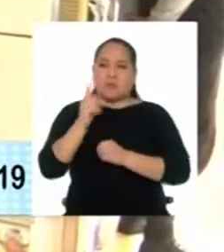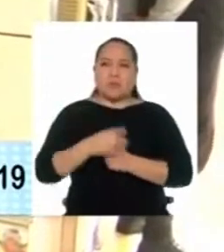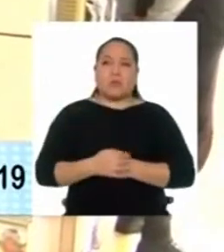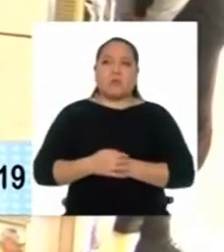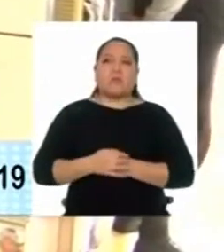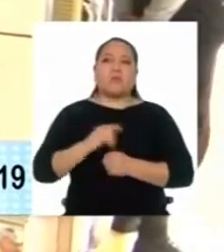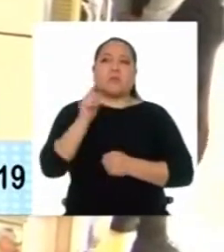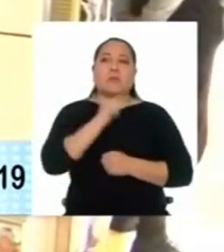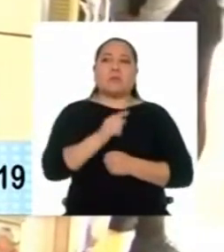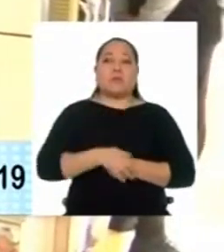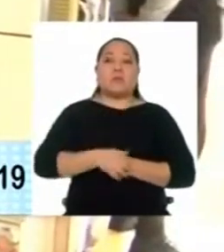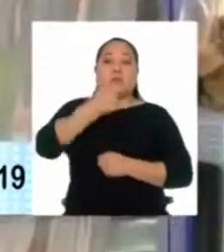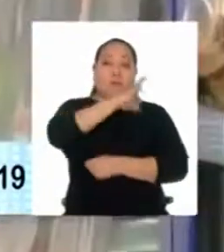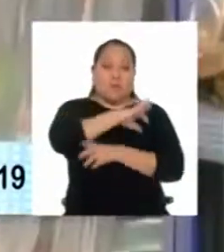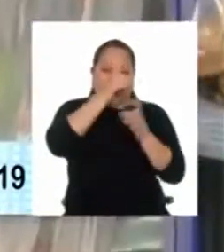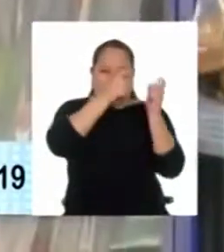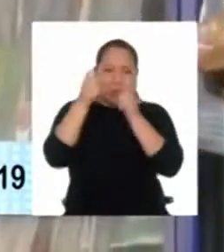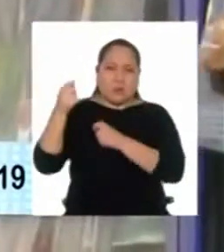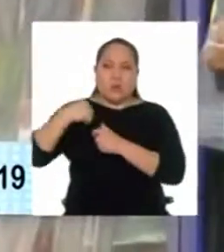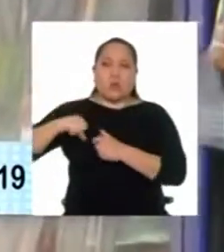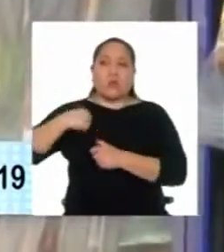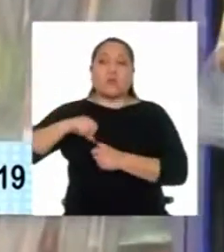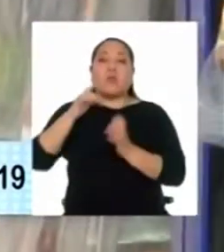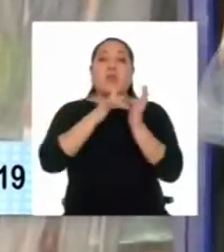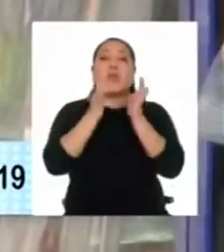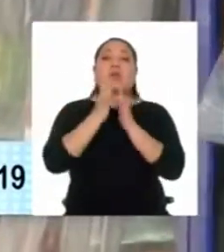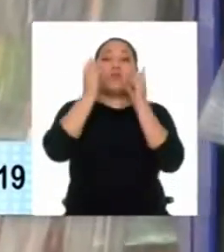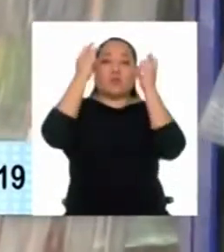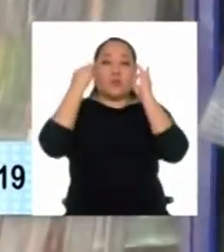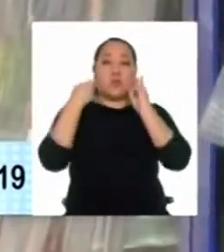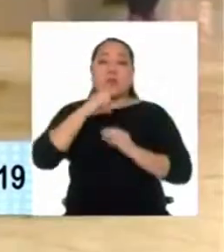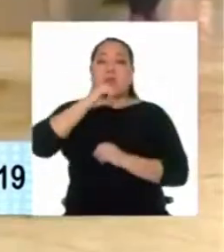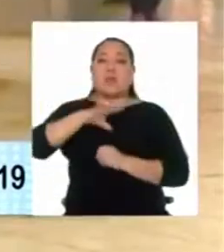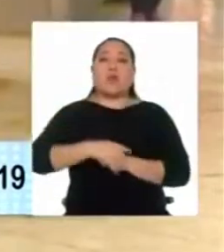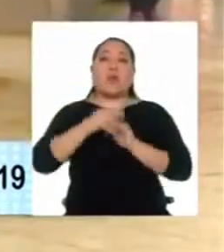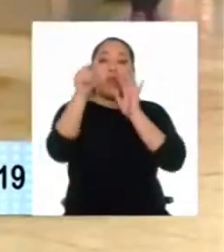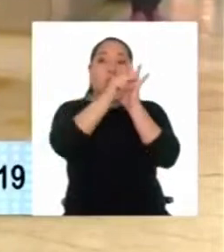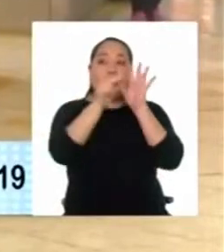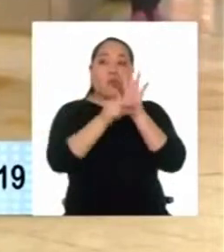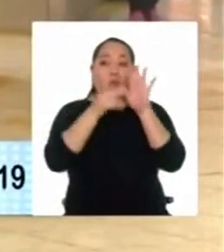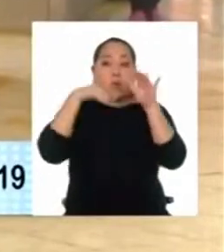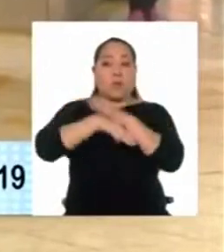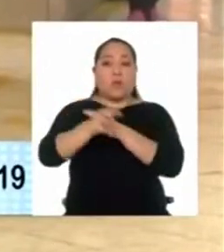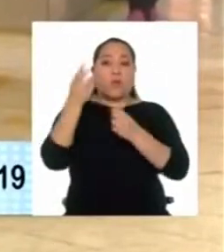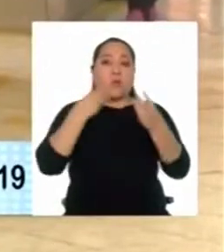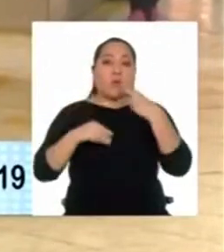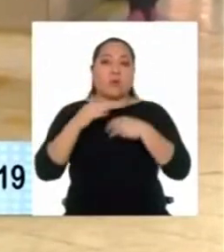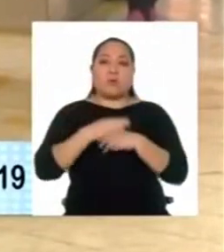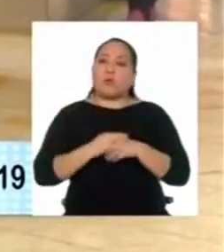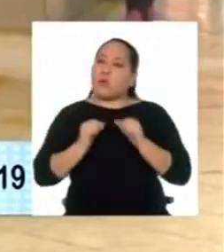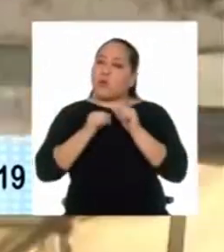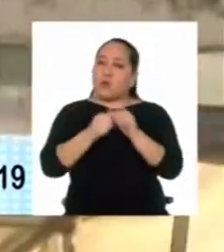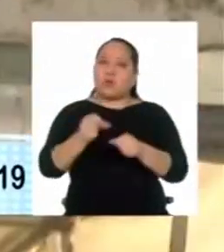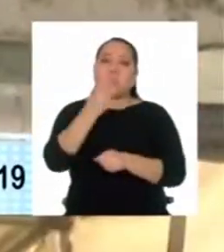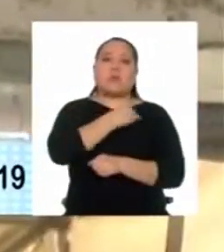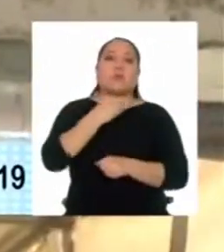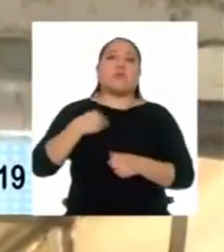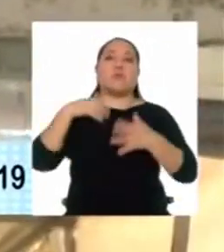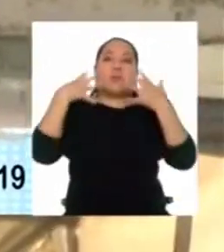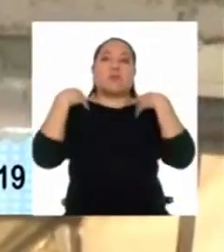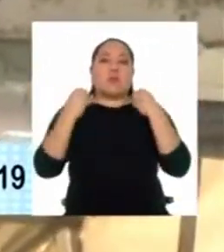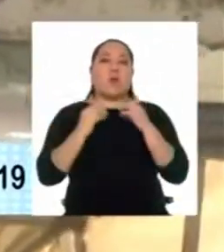Iván Penagos, gerente de fiscalización de la Municipalidad de Jesús María, indicó que la normativa en los mercados se mantendrá hasta que el Ministerio de